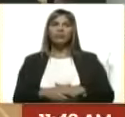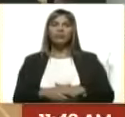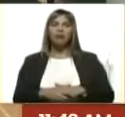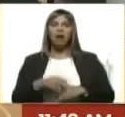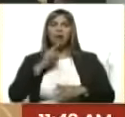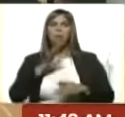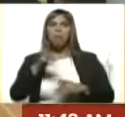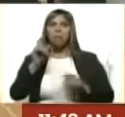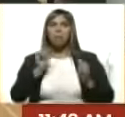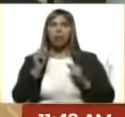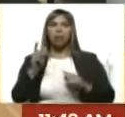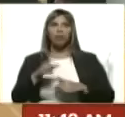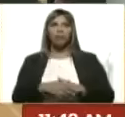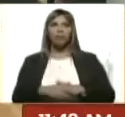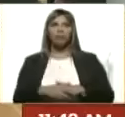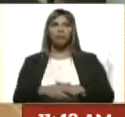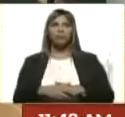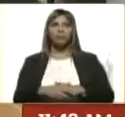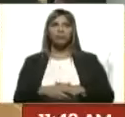¿Están por allá los de Mérida?